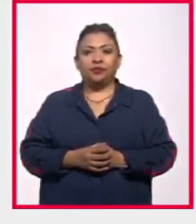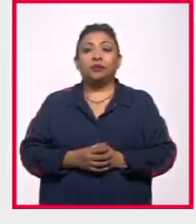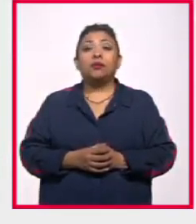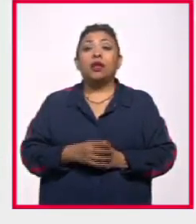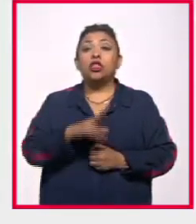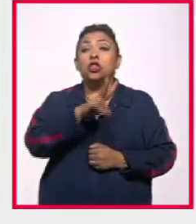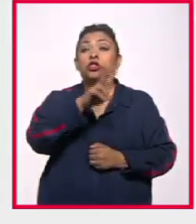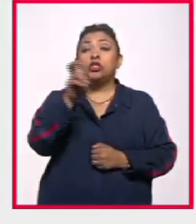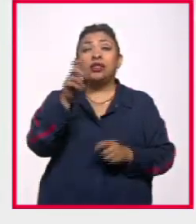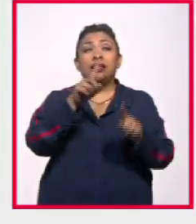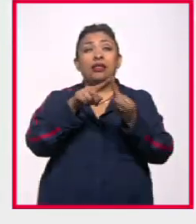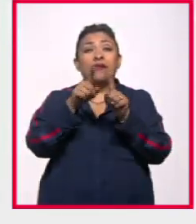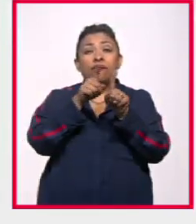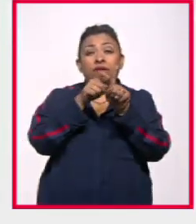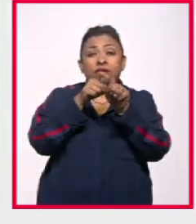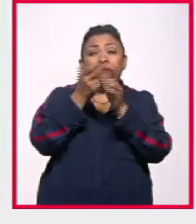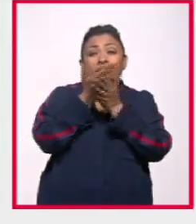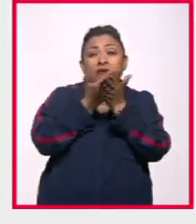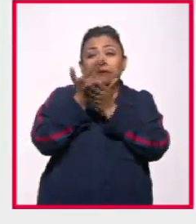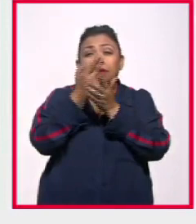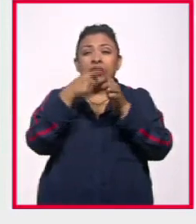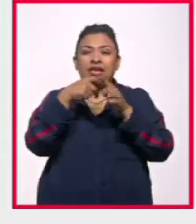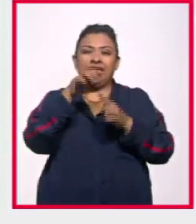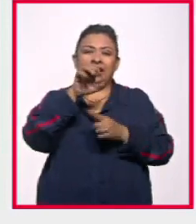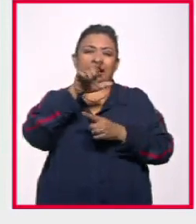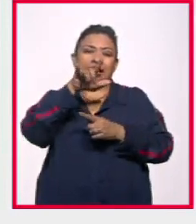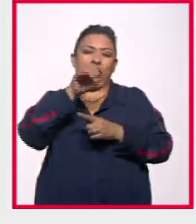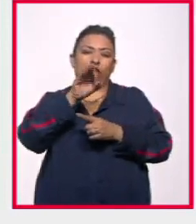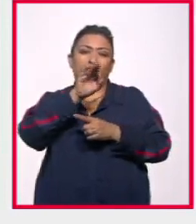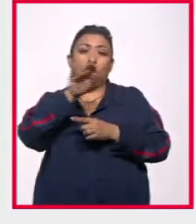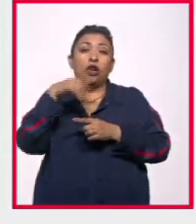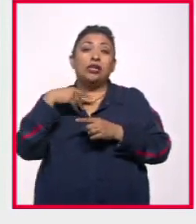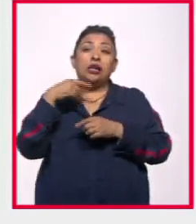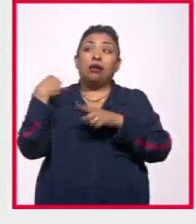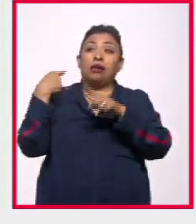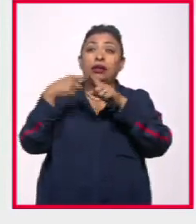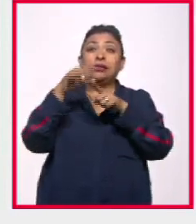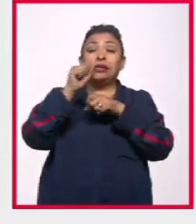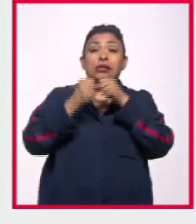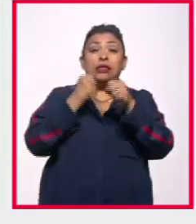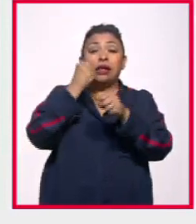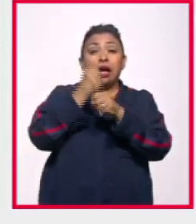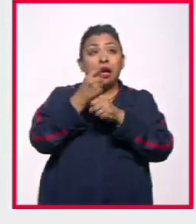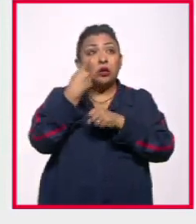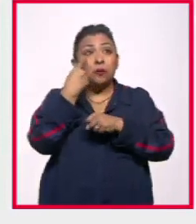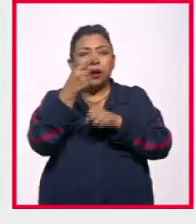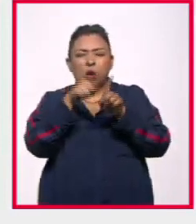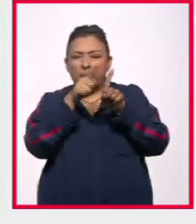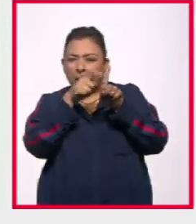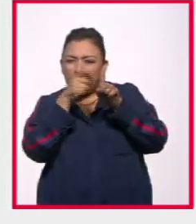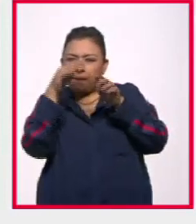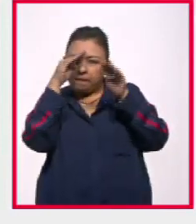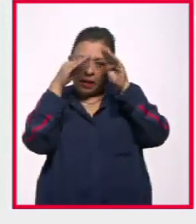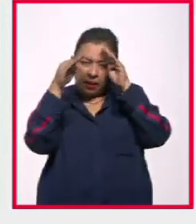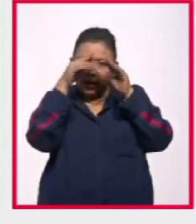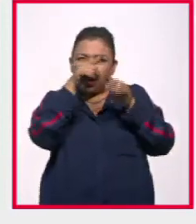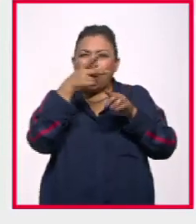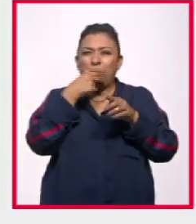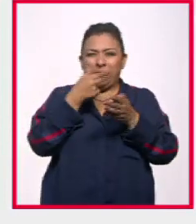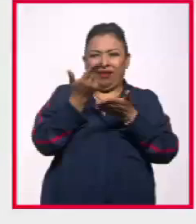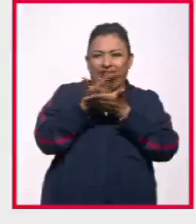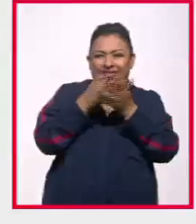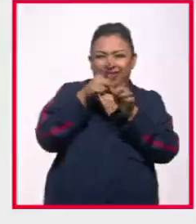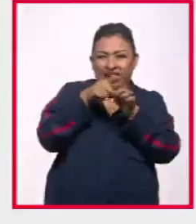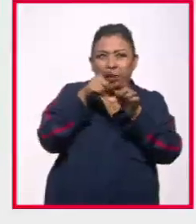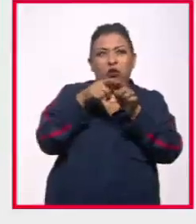Más de 200 caricaturas realizadas por Elio Flores a lo largo de 6 décadas dan cuenta de la mirada crítica y reflexiva que el caricaturista